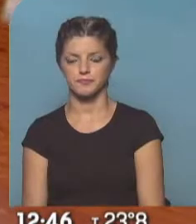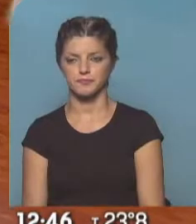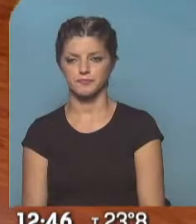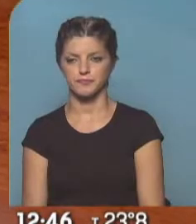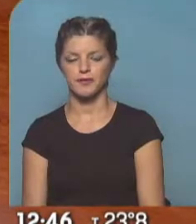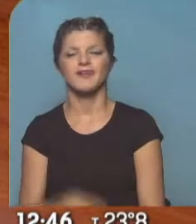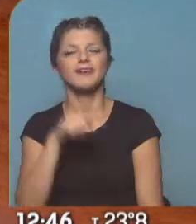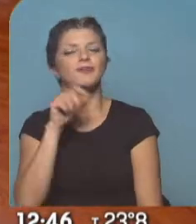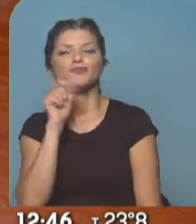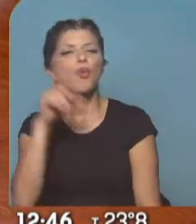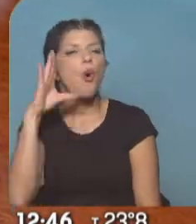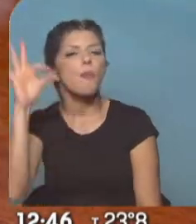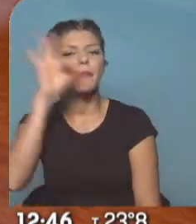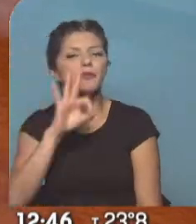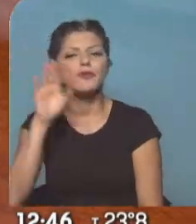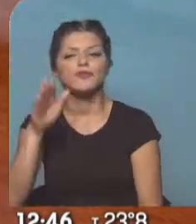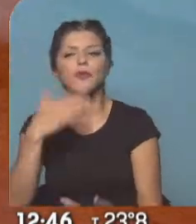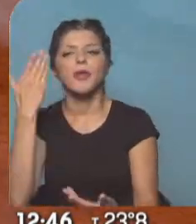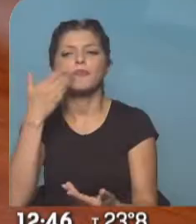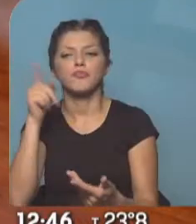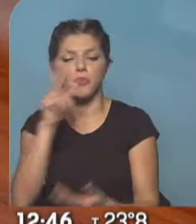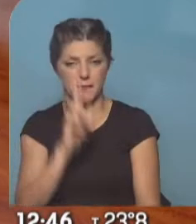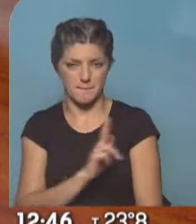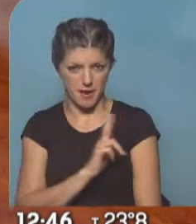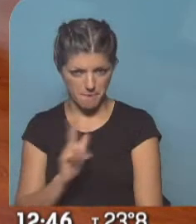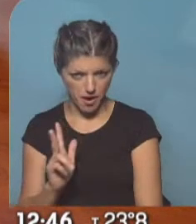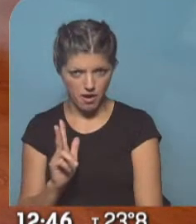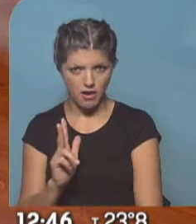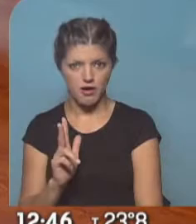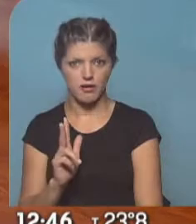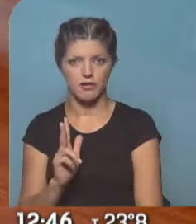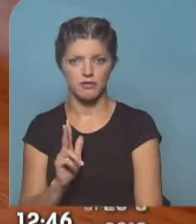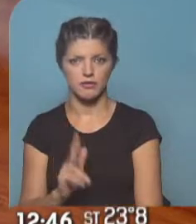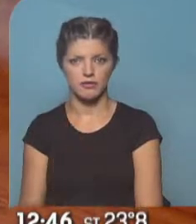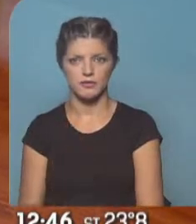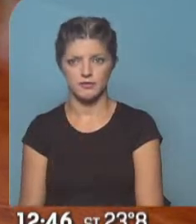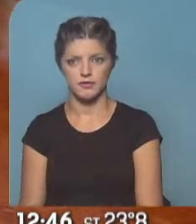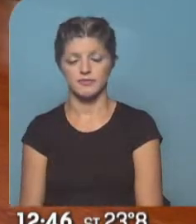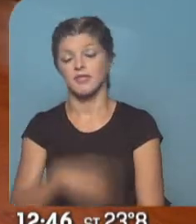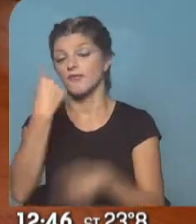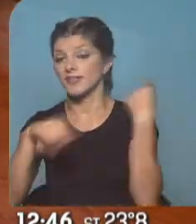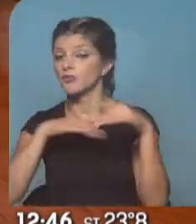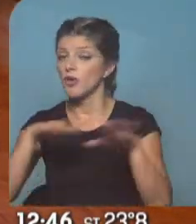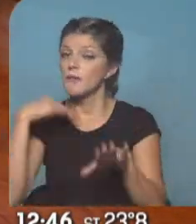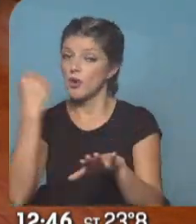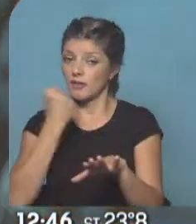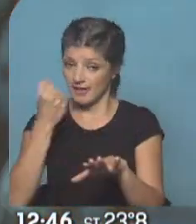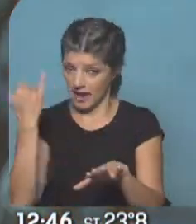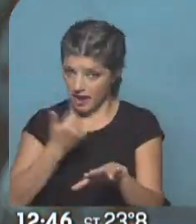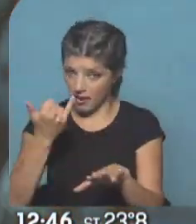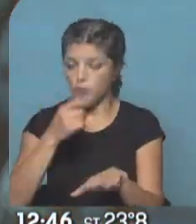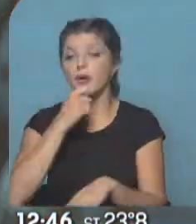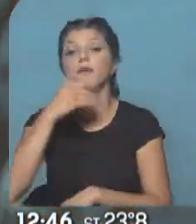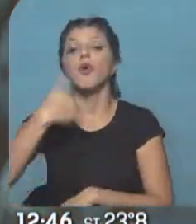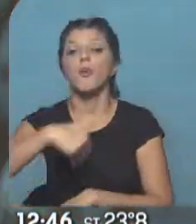este mensaje del Papa en Colombia como primer paso de situaciones importantes que se vienen, como por ejemplo